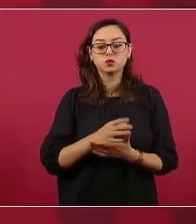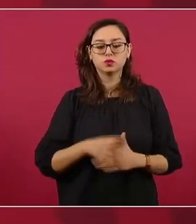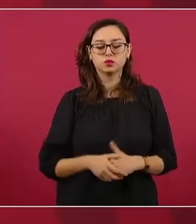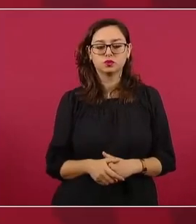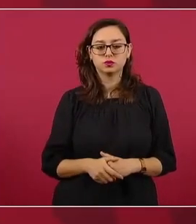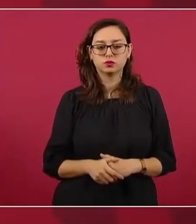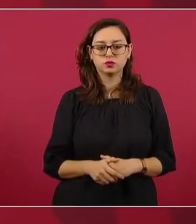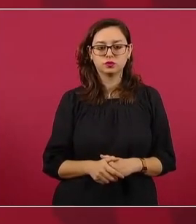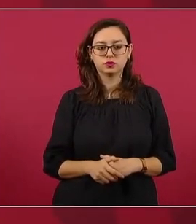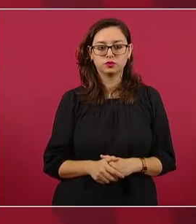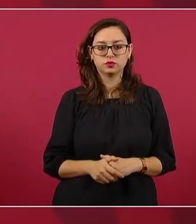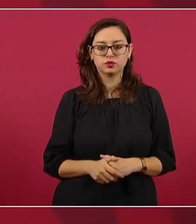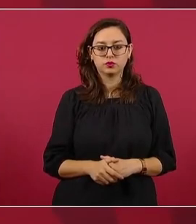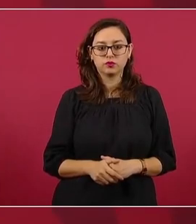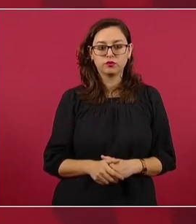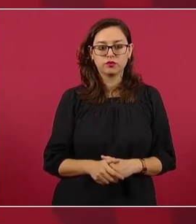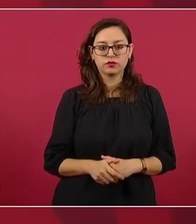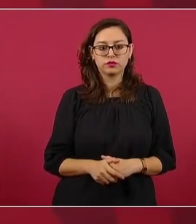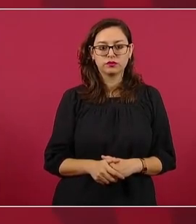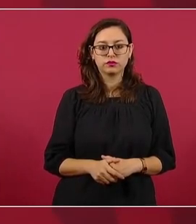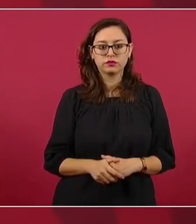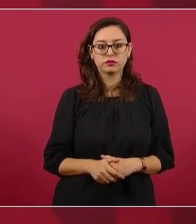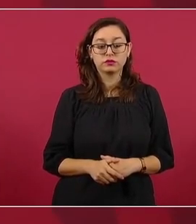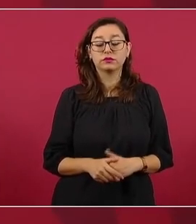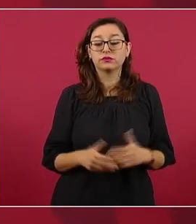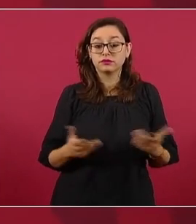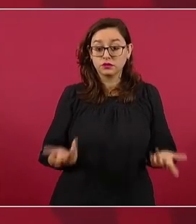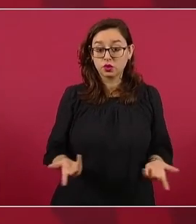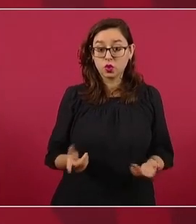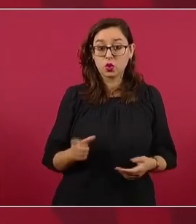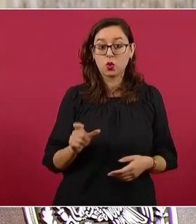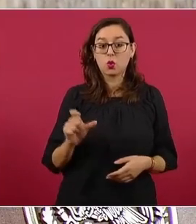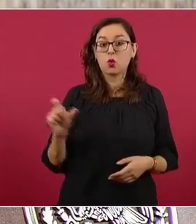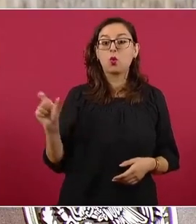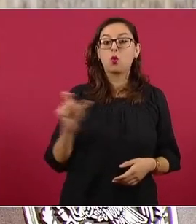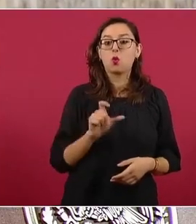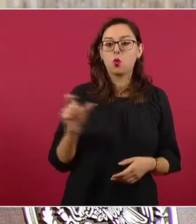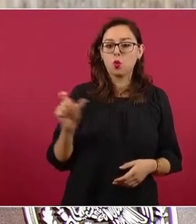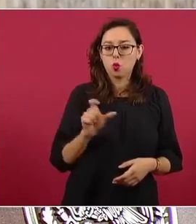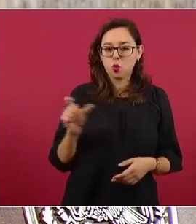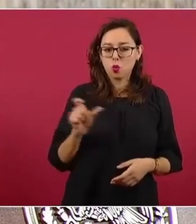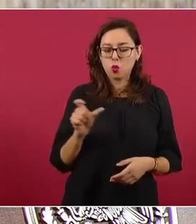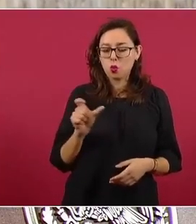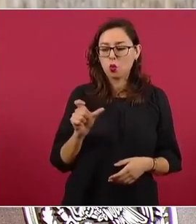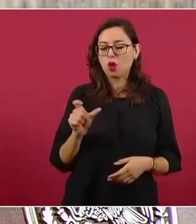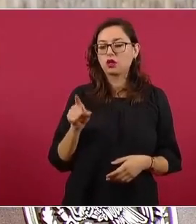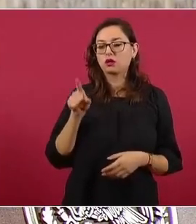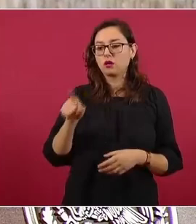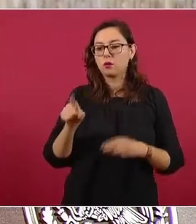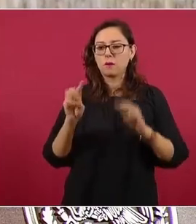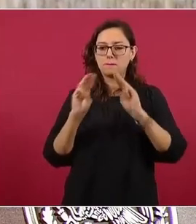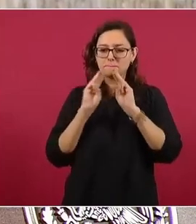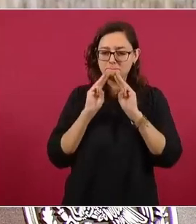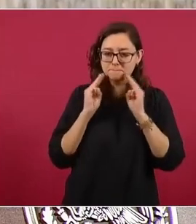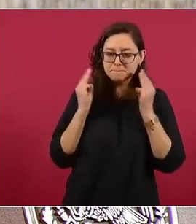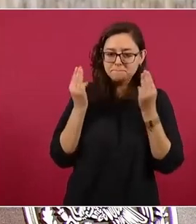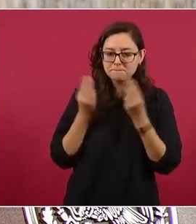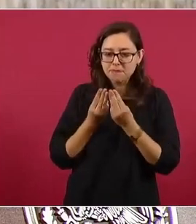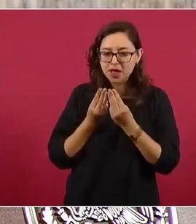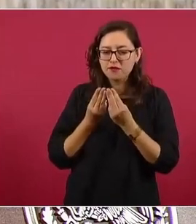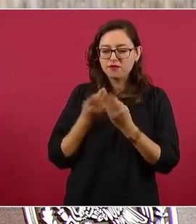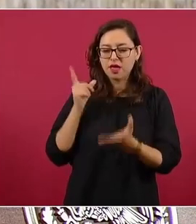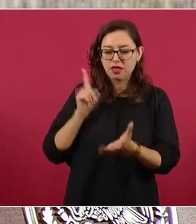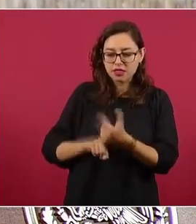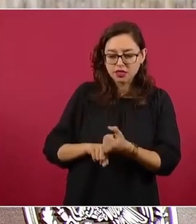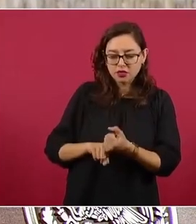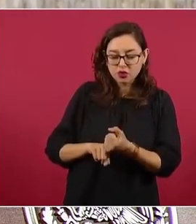solamente en el caso del delito de operaciones con recursos de procedencia ilícita, la UIF es proactiva en